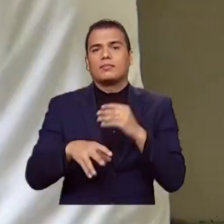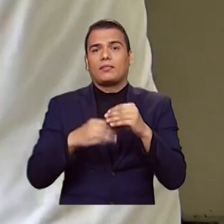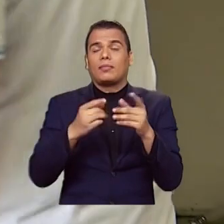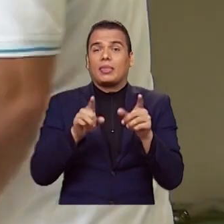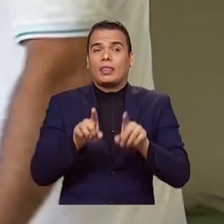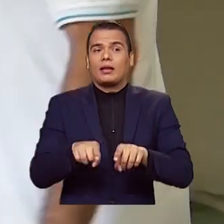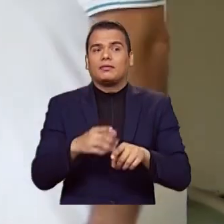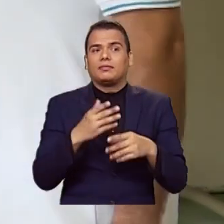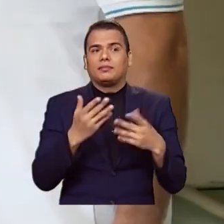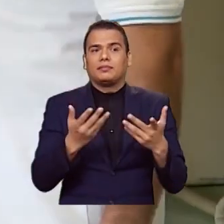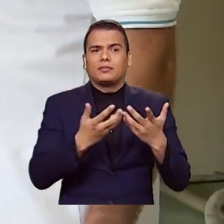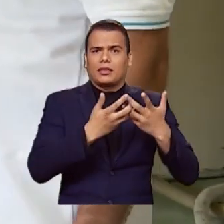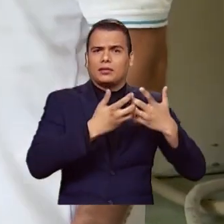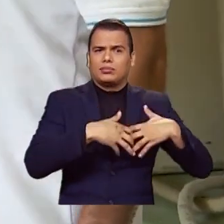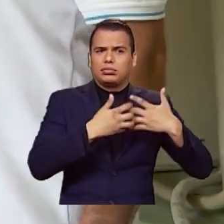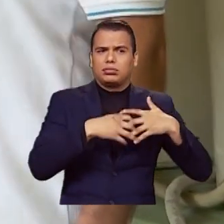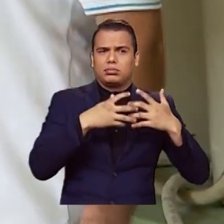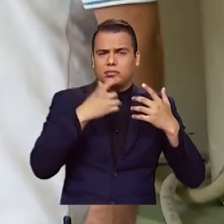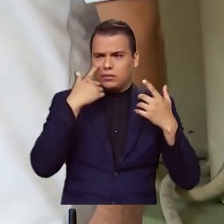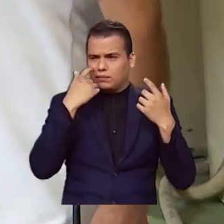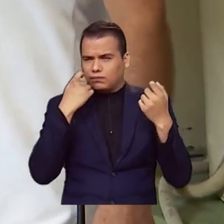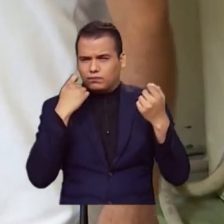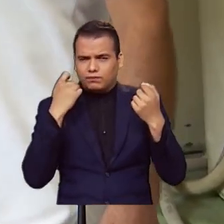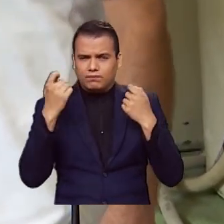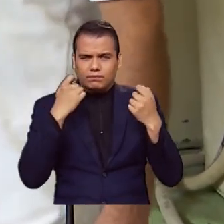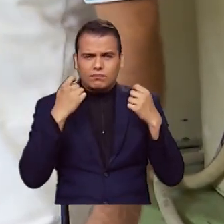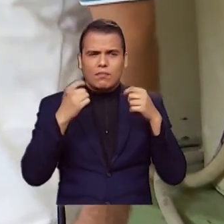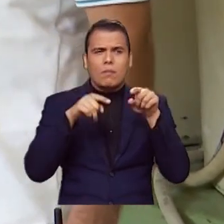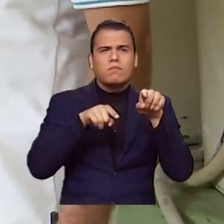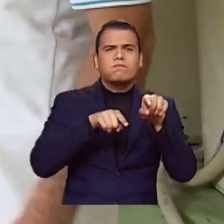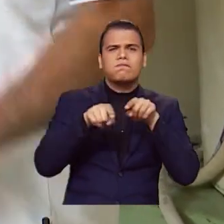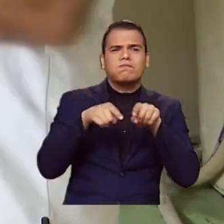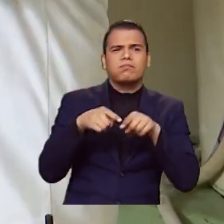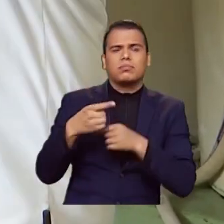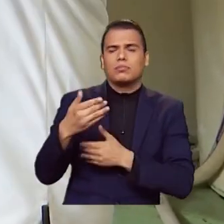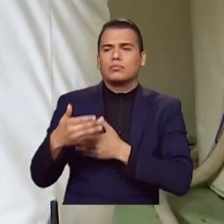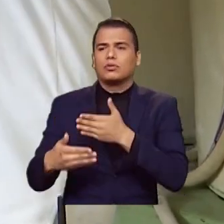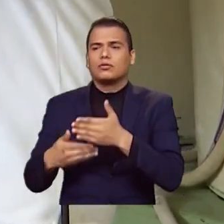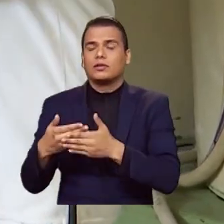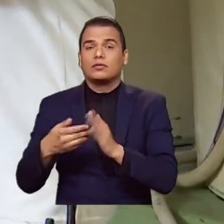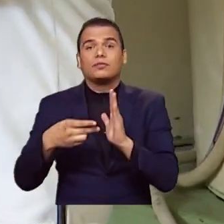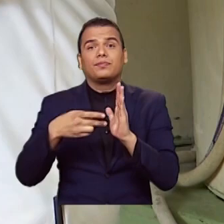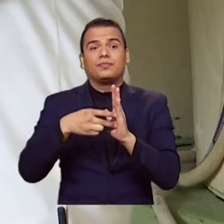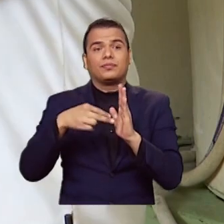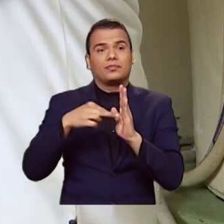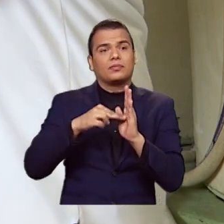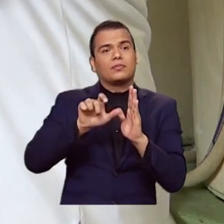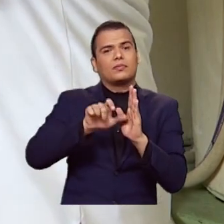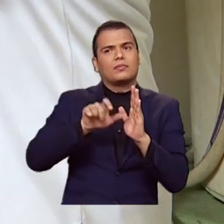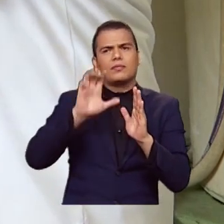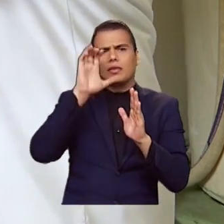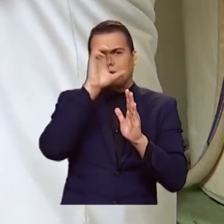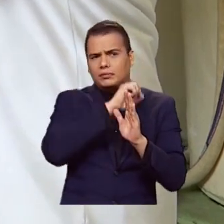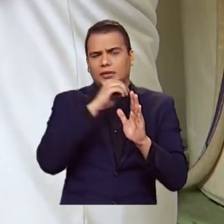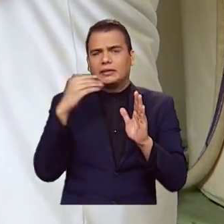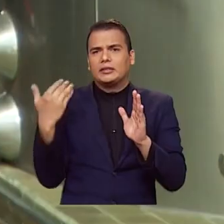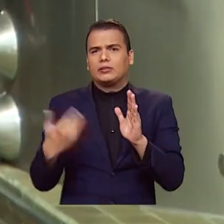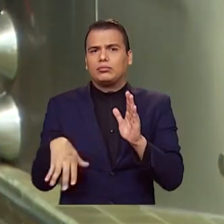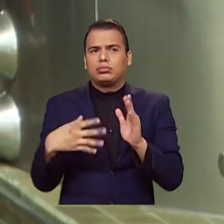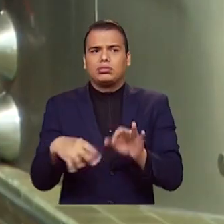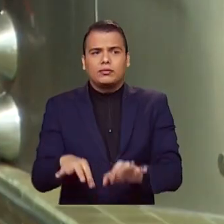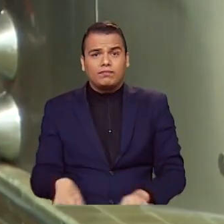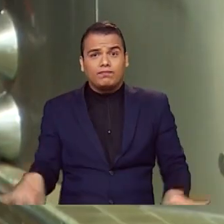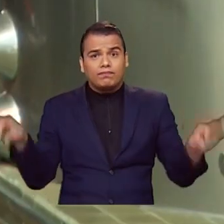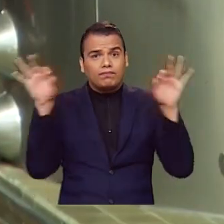control que la misma empresa ha dispuesto en cada operación. Esto nos ayuda a que la gente tome conciencia de la importancia de la desinfección